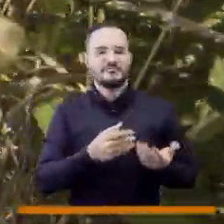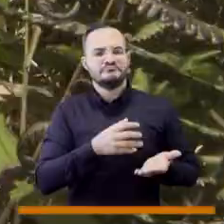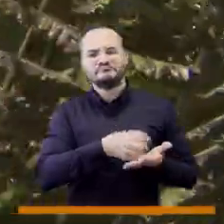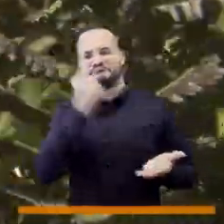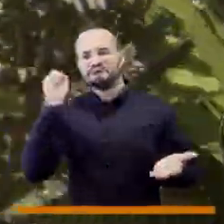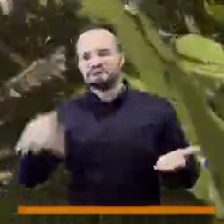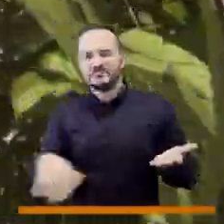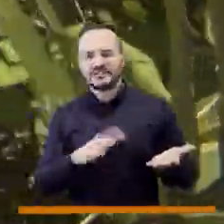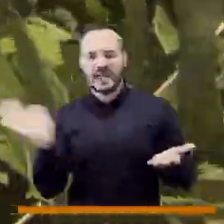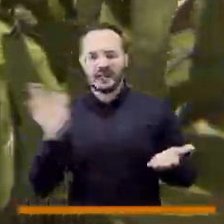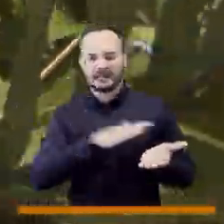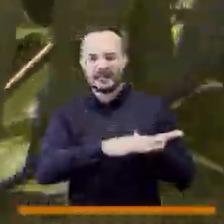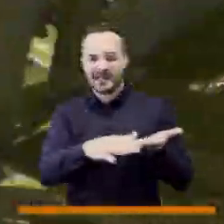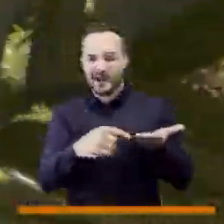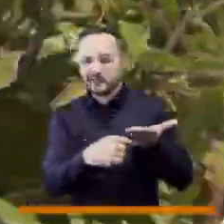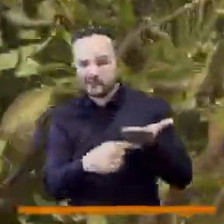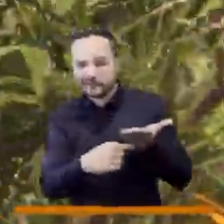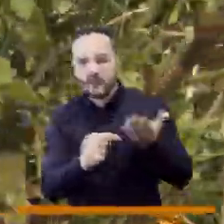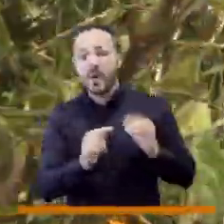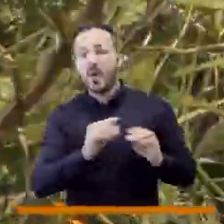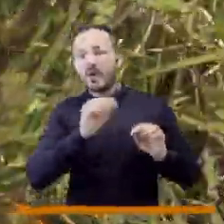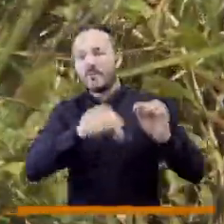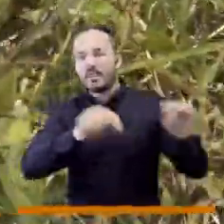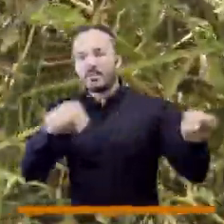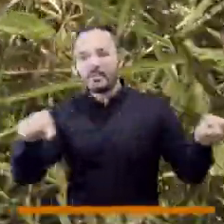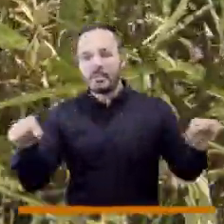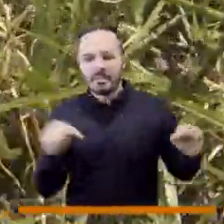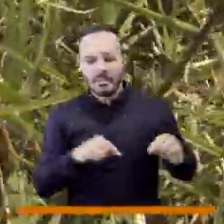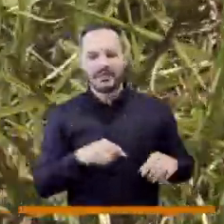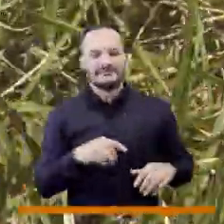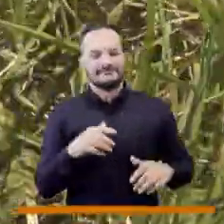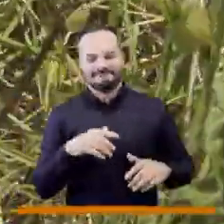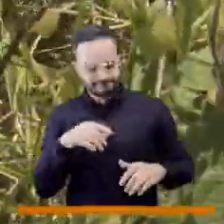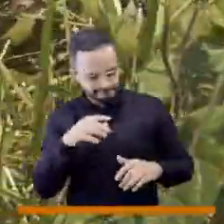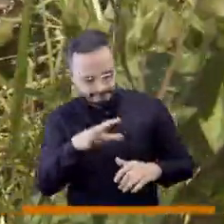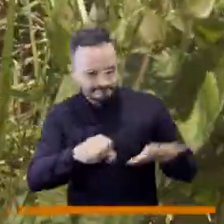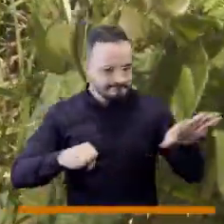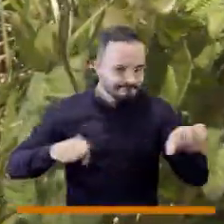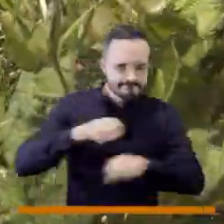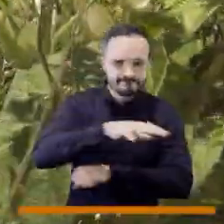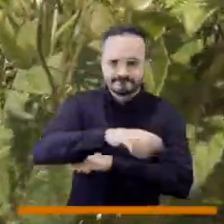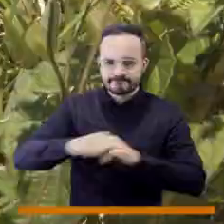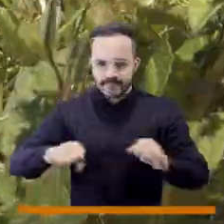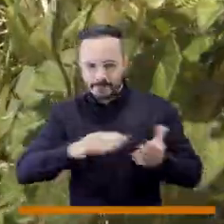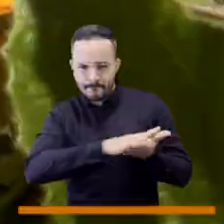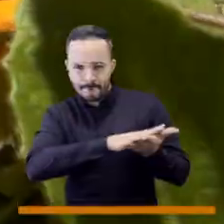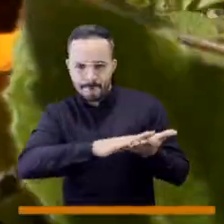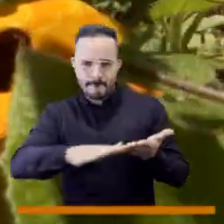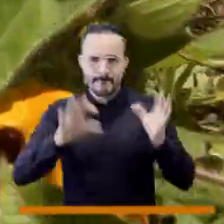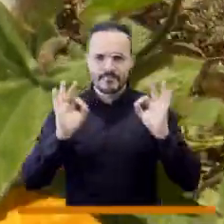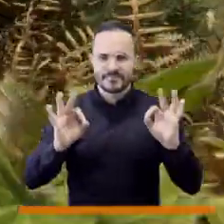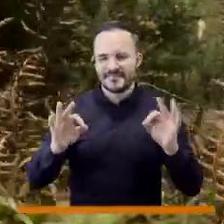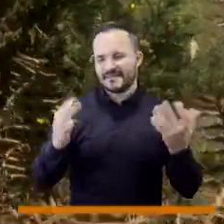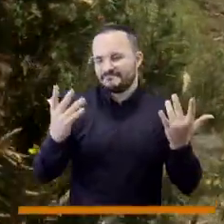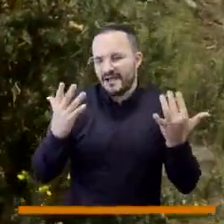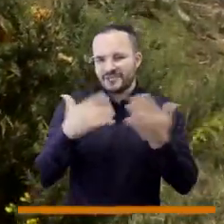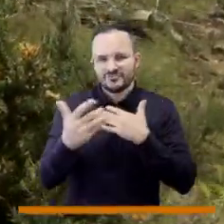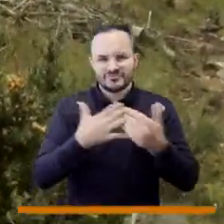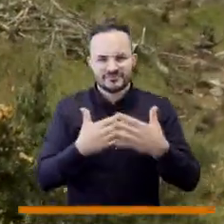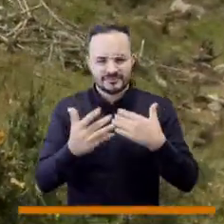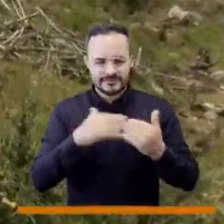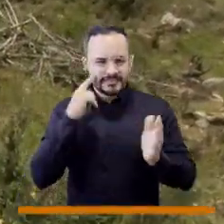solamente basta con eliminarla una vez y no estar muy pendiente del área de Invasión para seguir elaborando